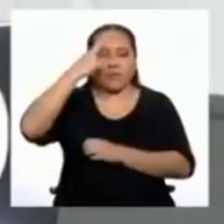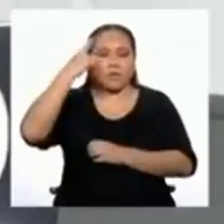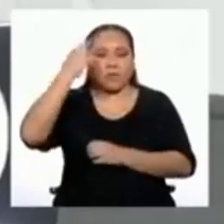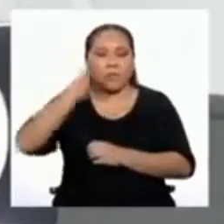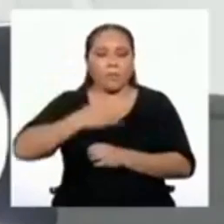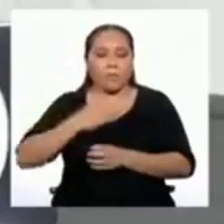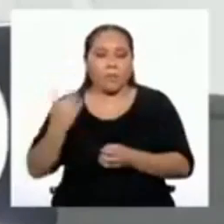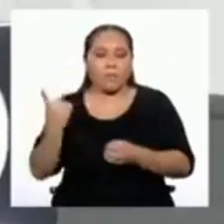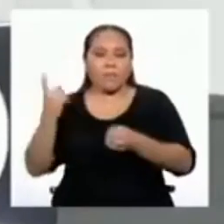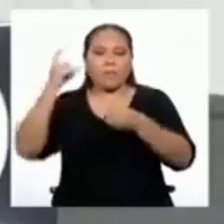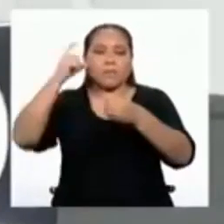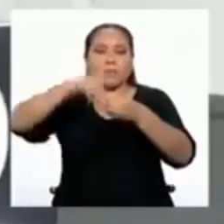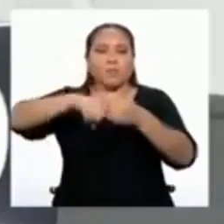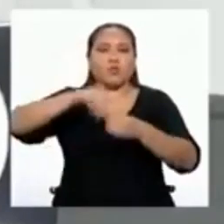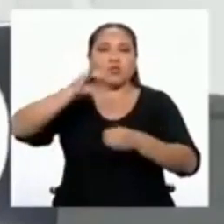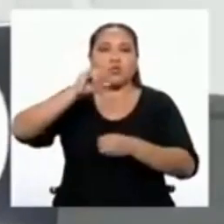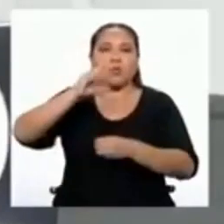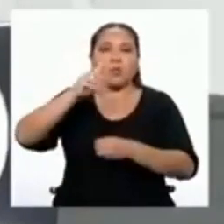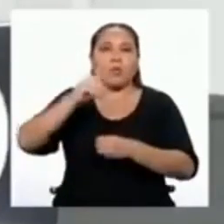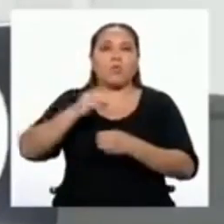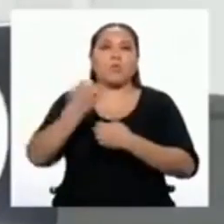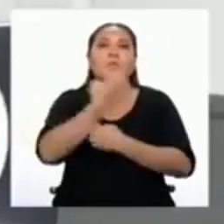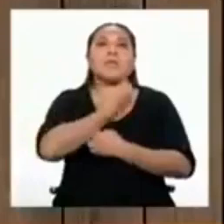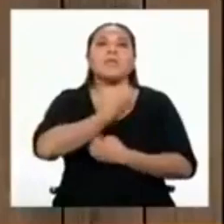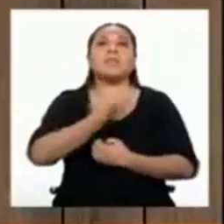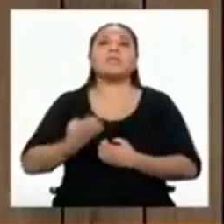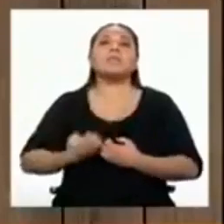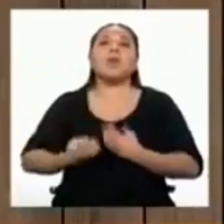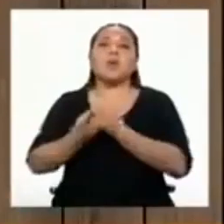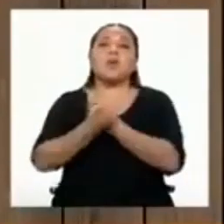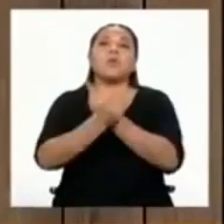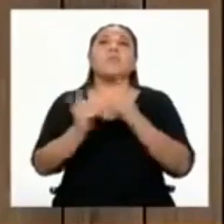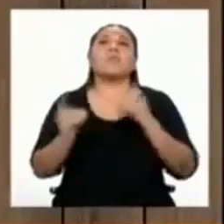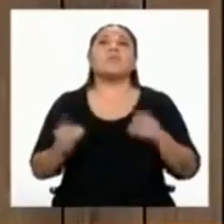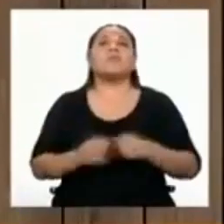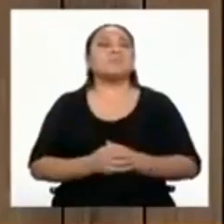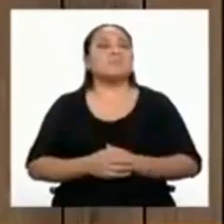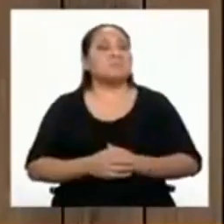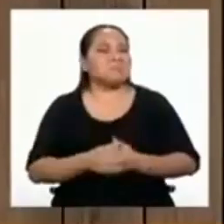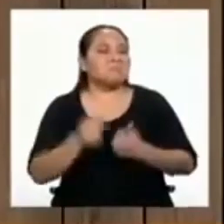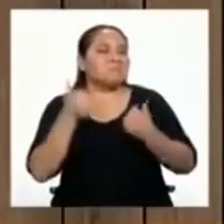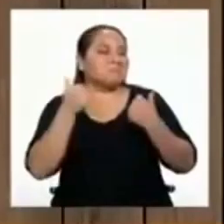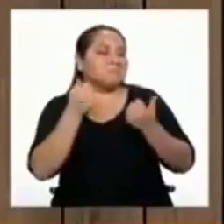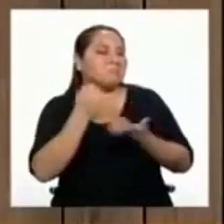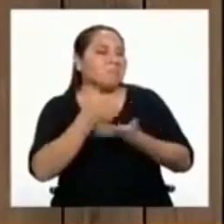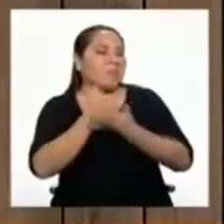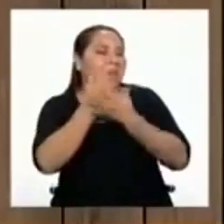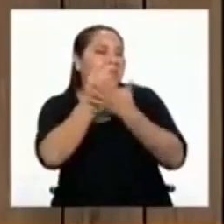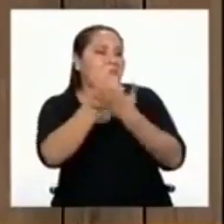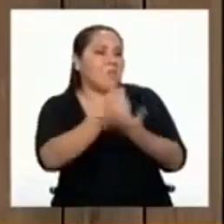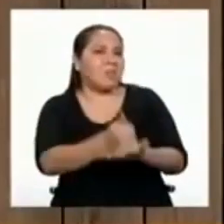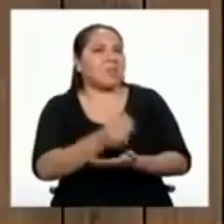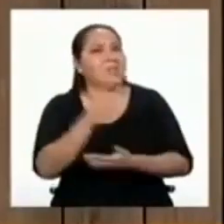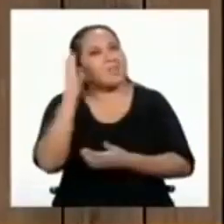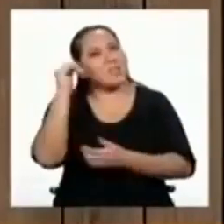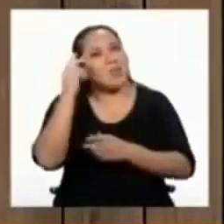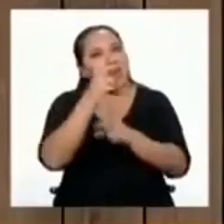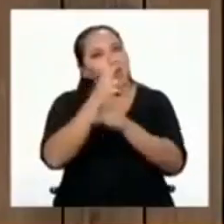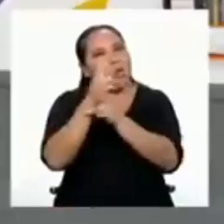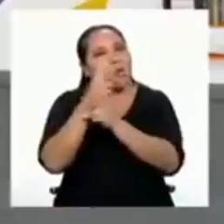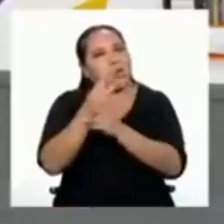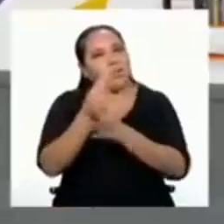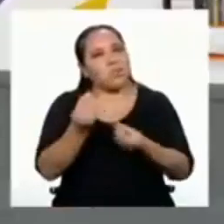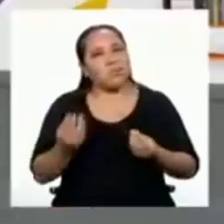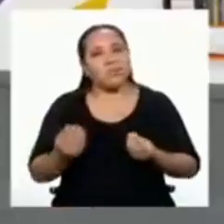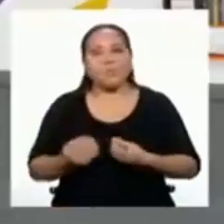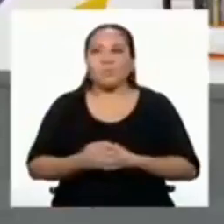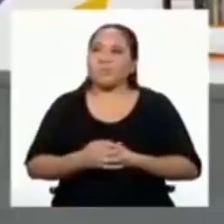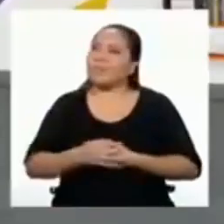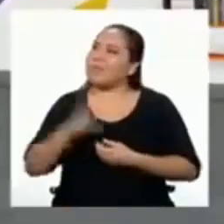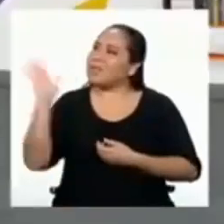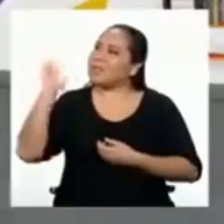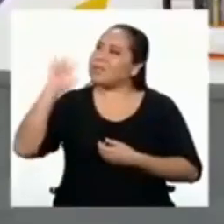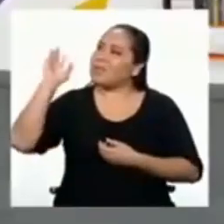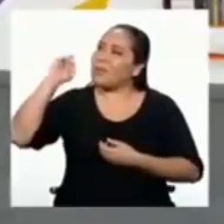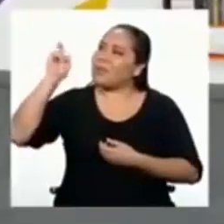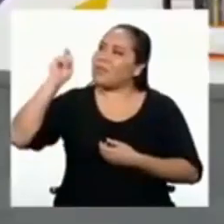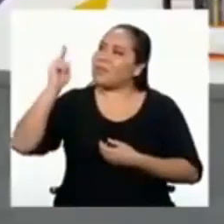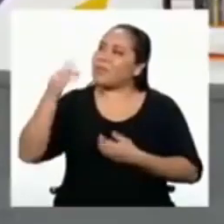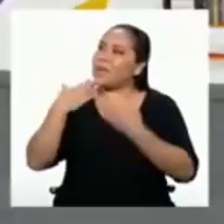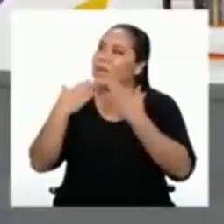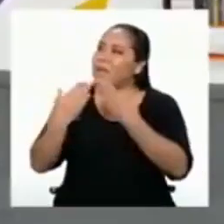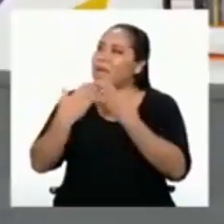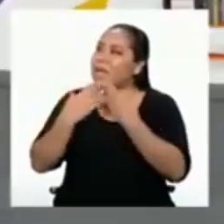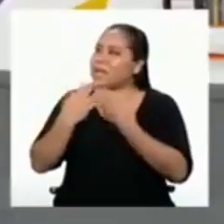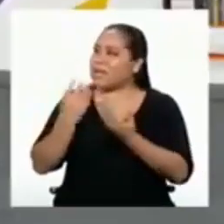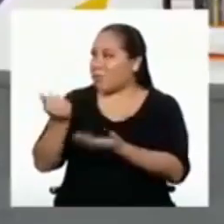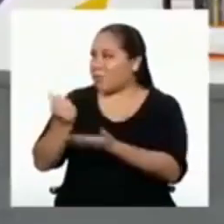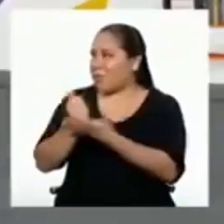como ciudadano en un Estado democrático. Qué bueno haberte ayudado, Jonathan. Chao, cuídate mucho. Chao, profesor, y